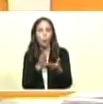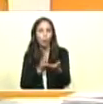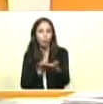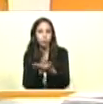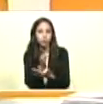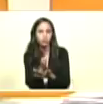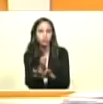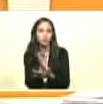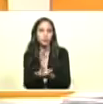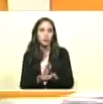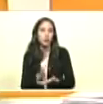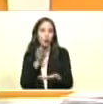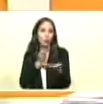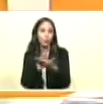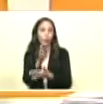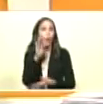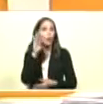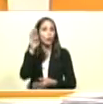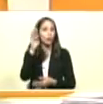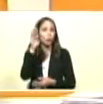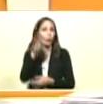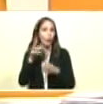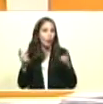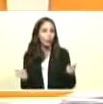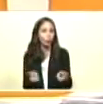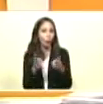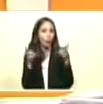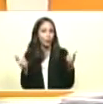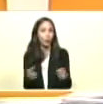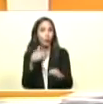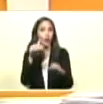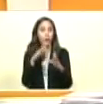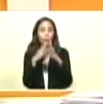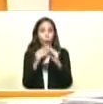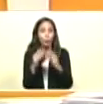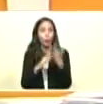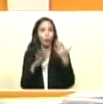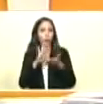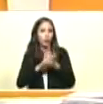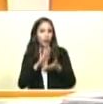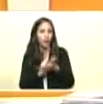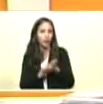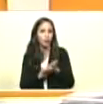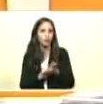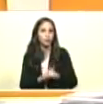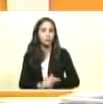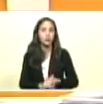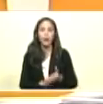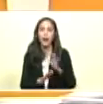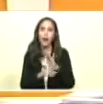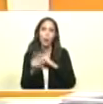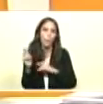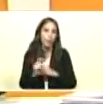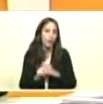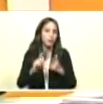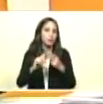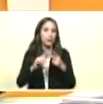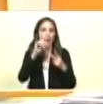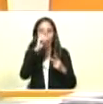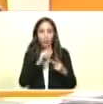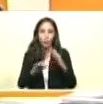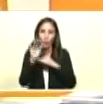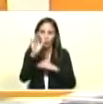una cita con la victoria del avance y la prosperidad en los meses y años que están por